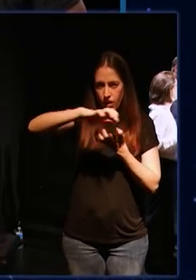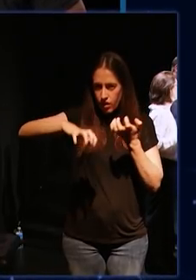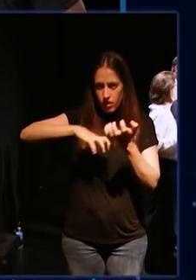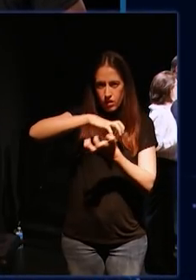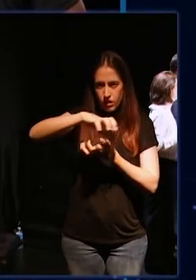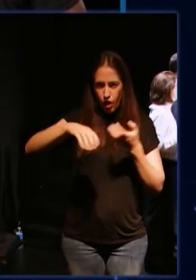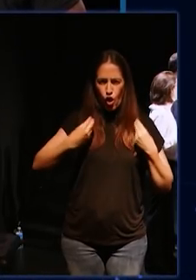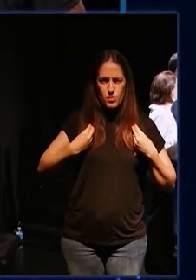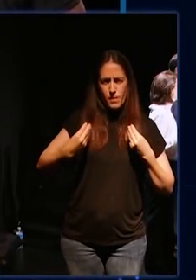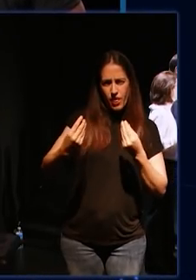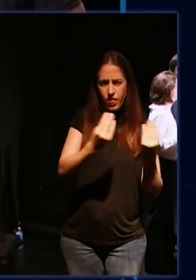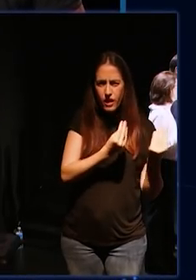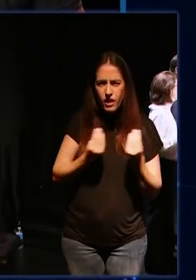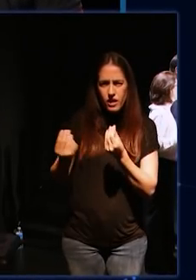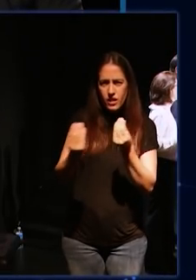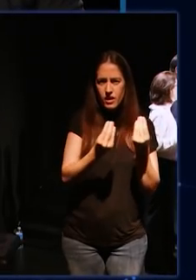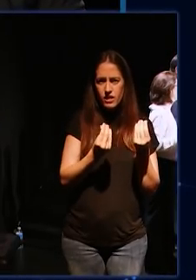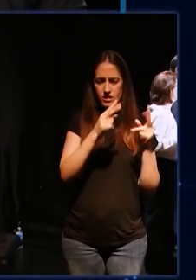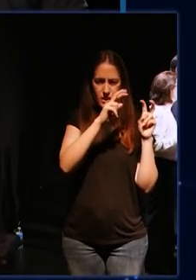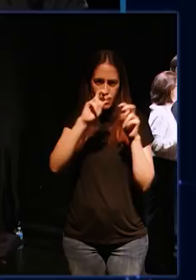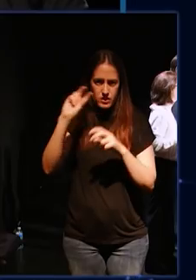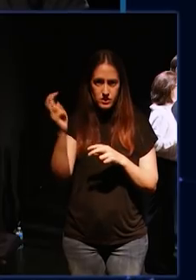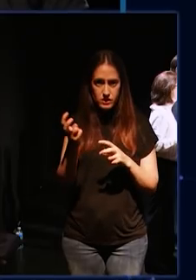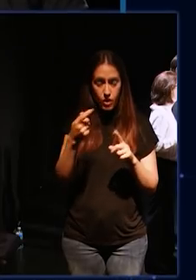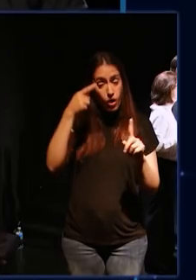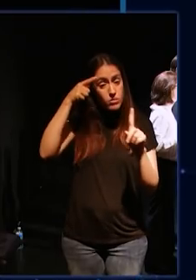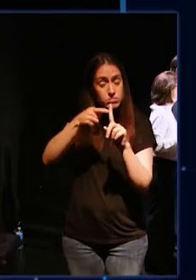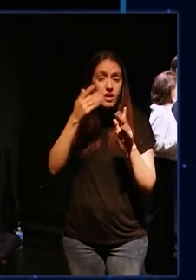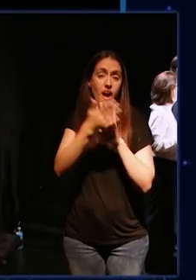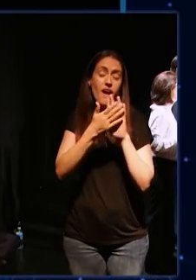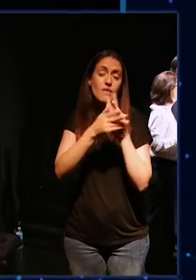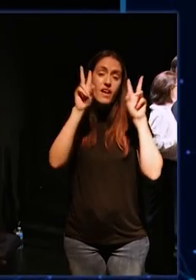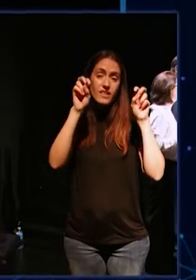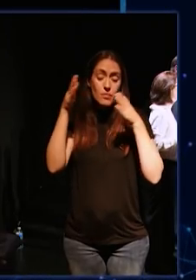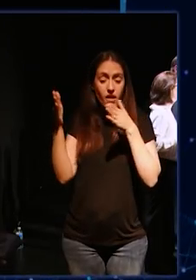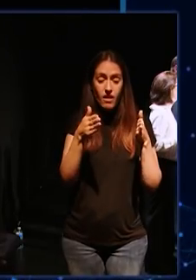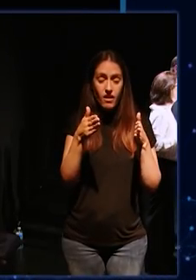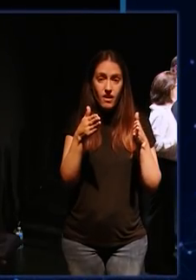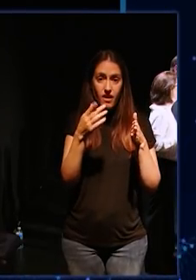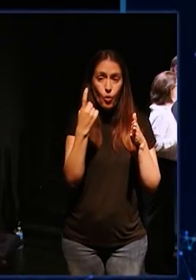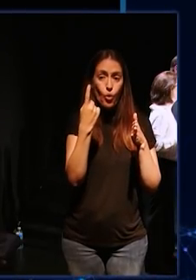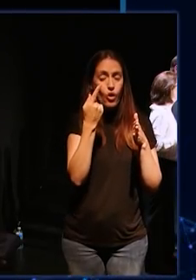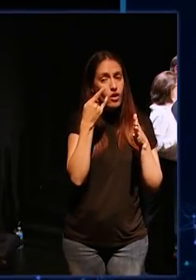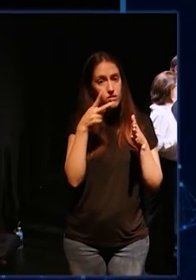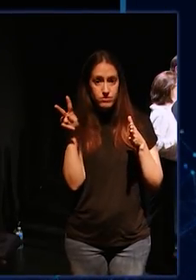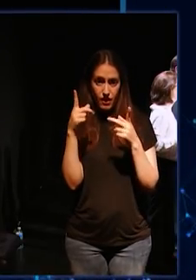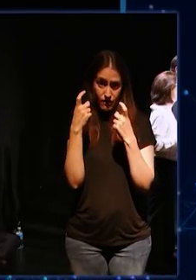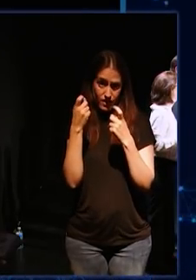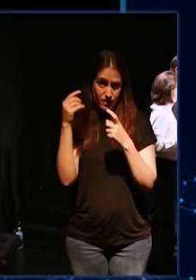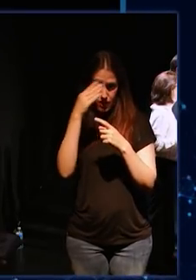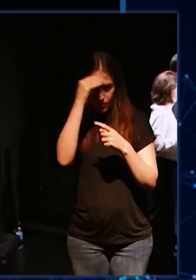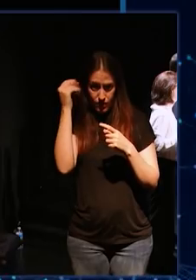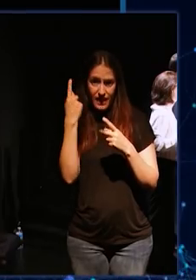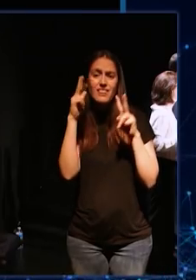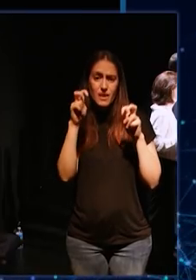los aspectos. Claro, al focalizar la atención en temas muy concretos, orillamos este tema, que es el gran tema. Y